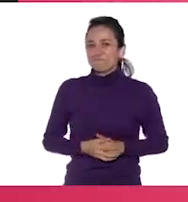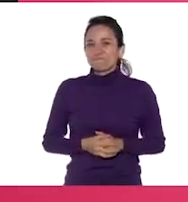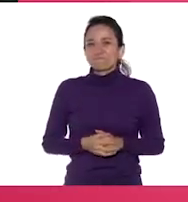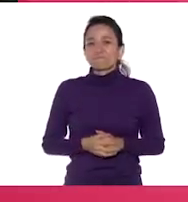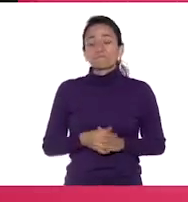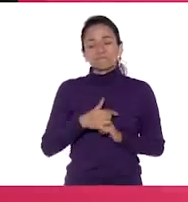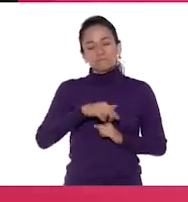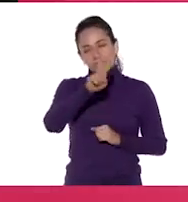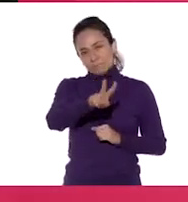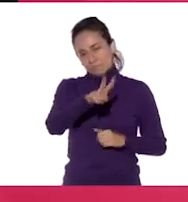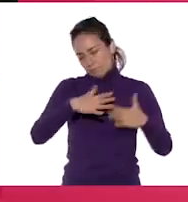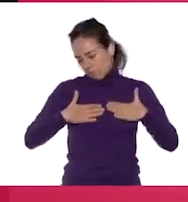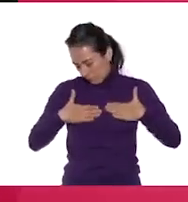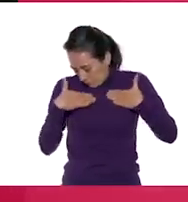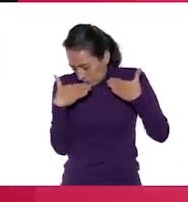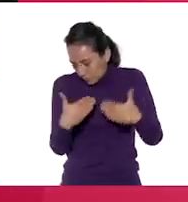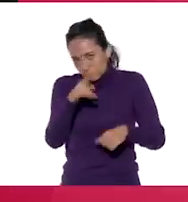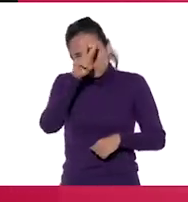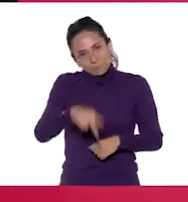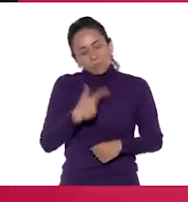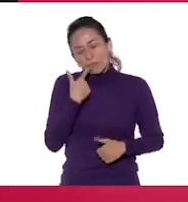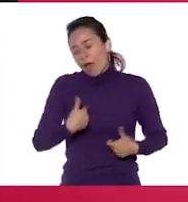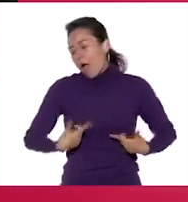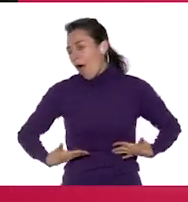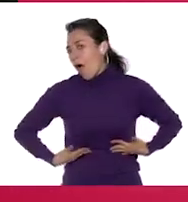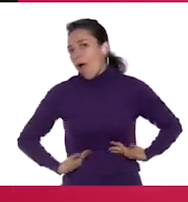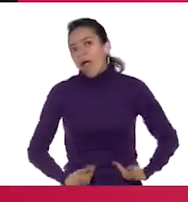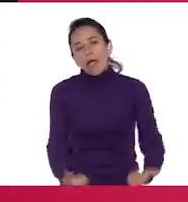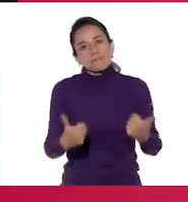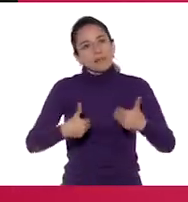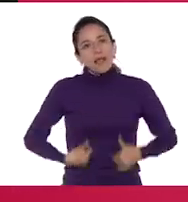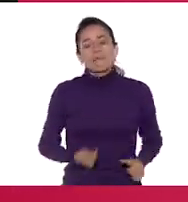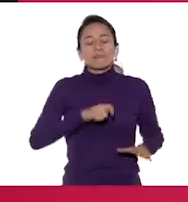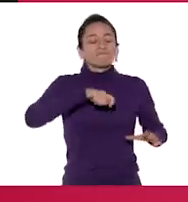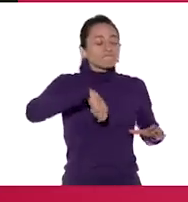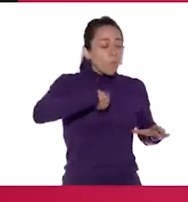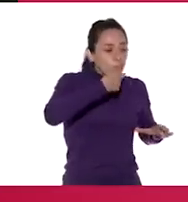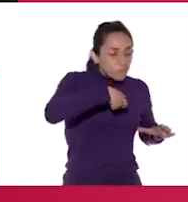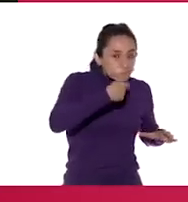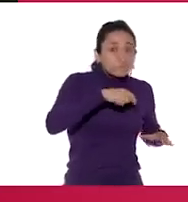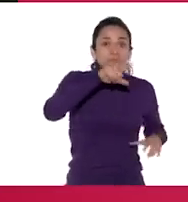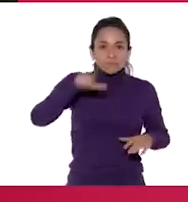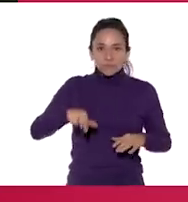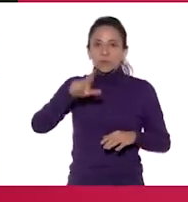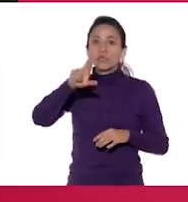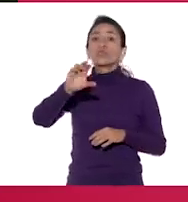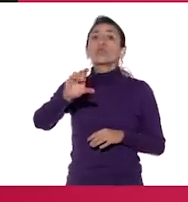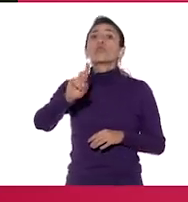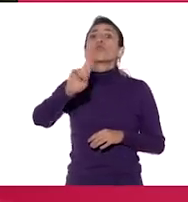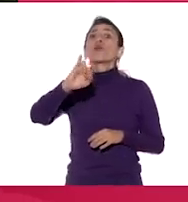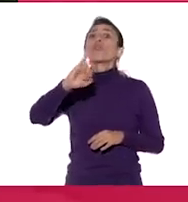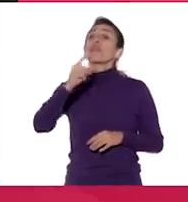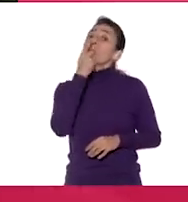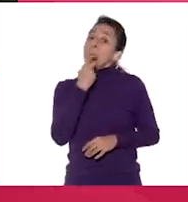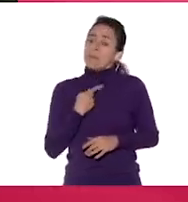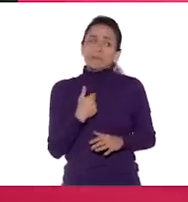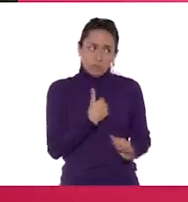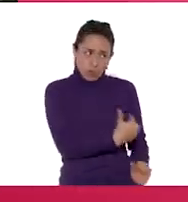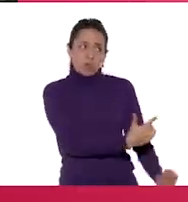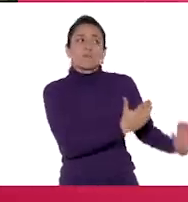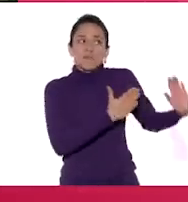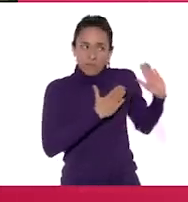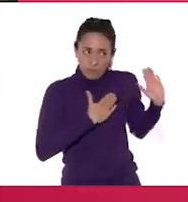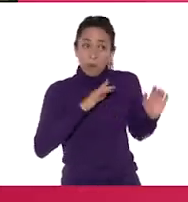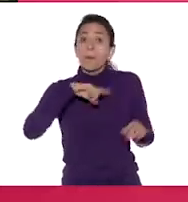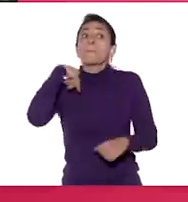Ya la verdad nos morimos de hambre y empezando a comer, Rodrigo me hace la promesa de volverme a invitar la próxima vez que descubra los